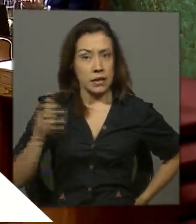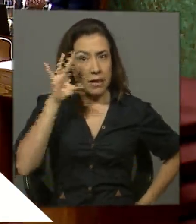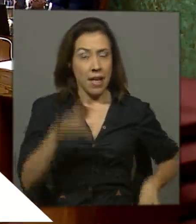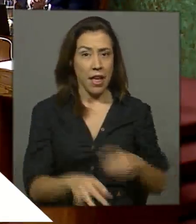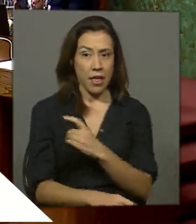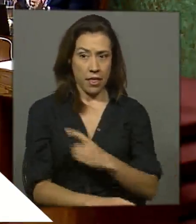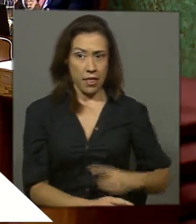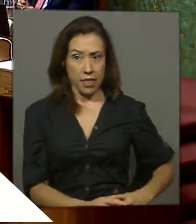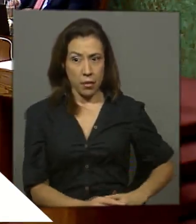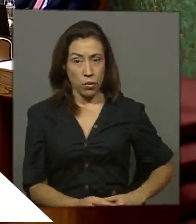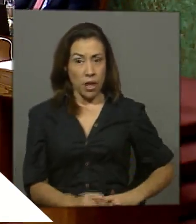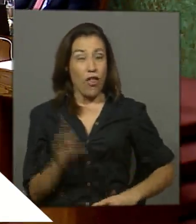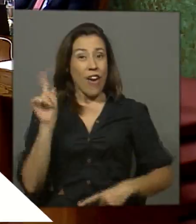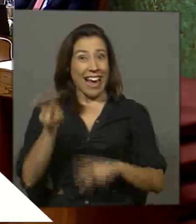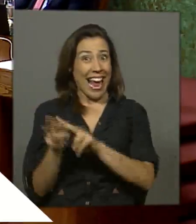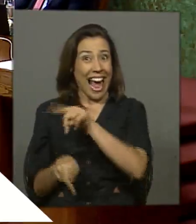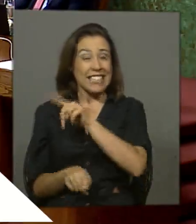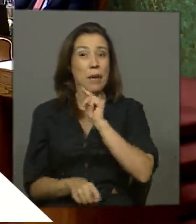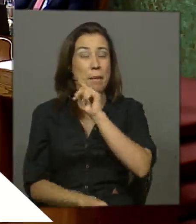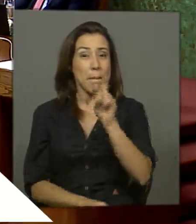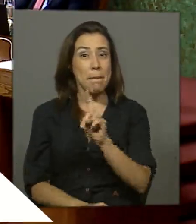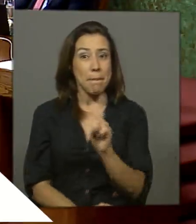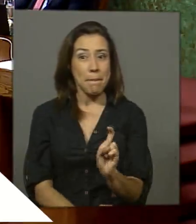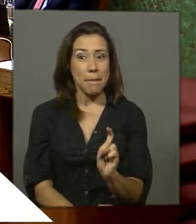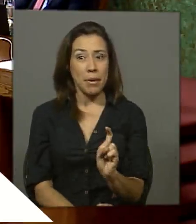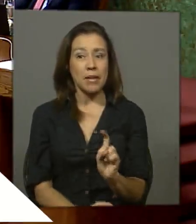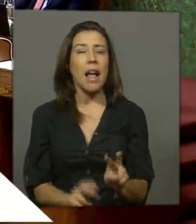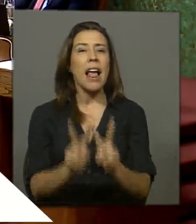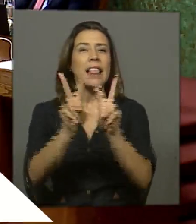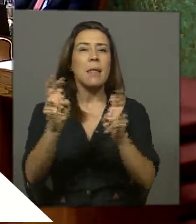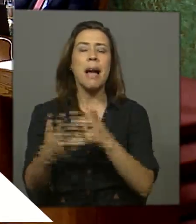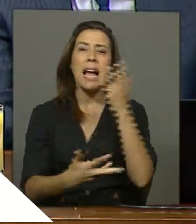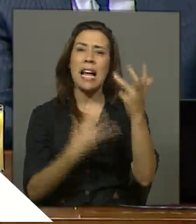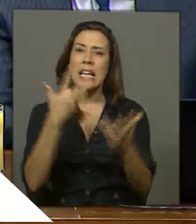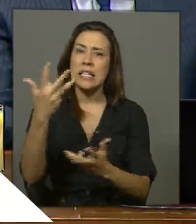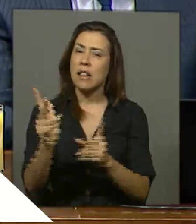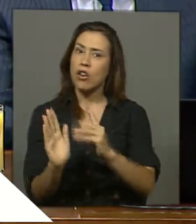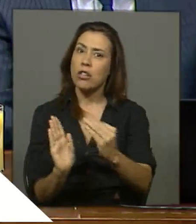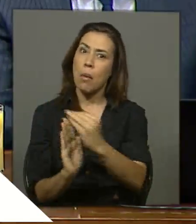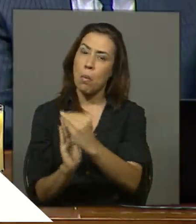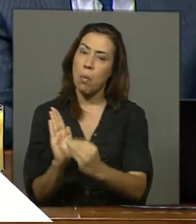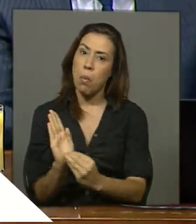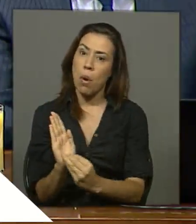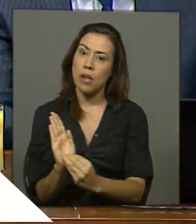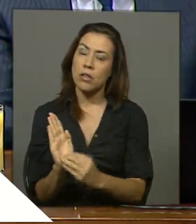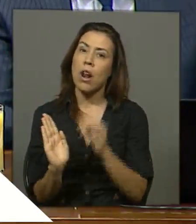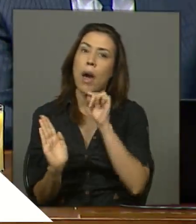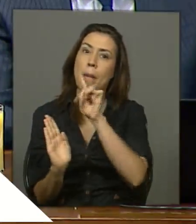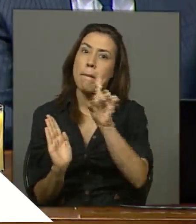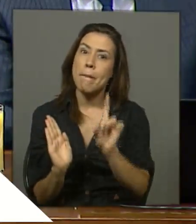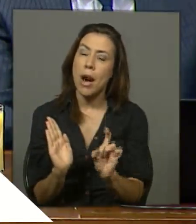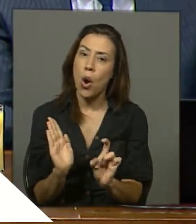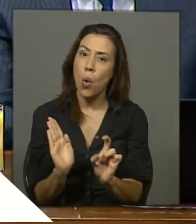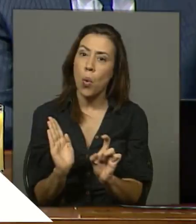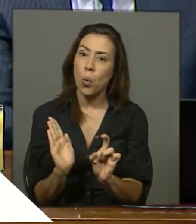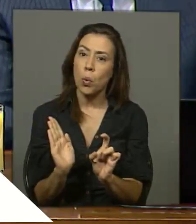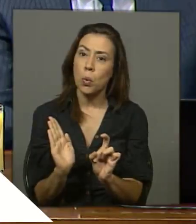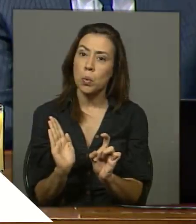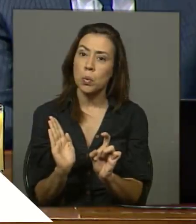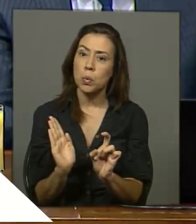diputado que interpela el tema de los incendios no está considerado dentro de las consultas que